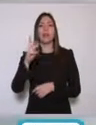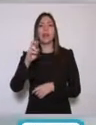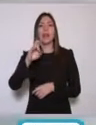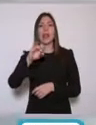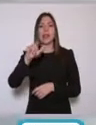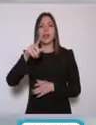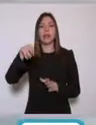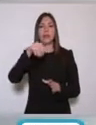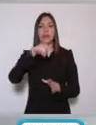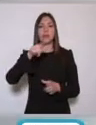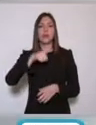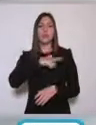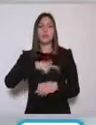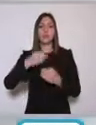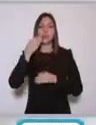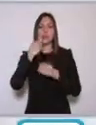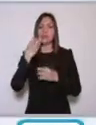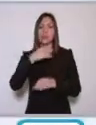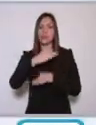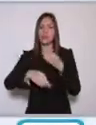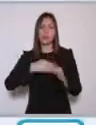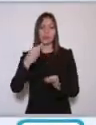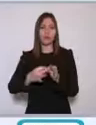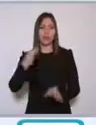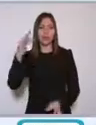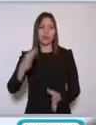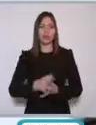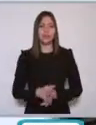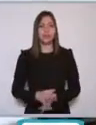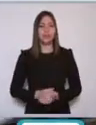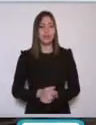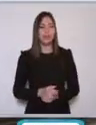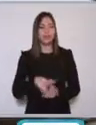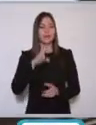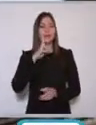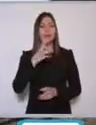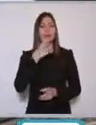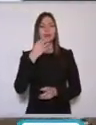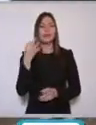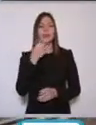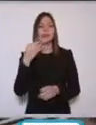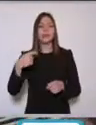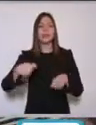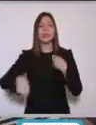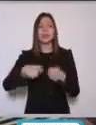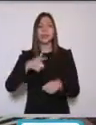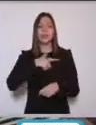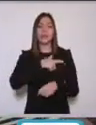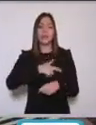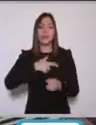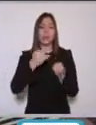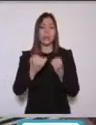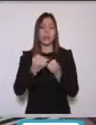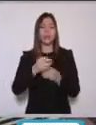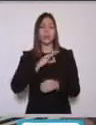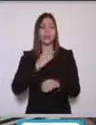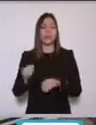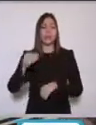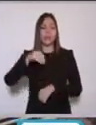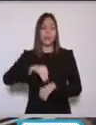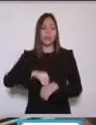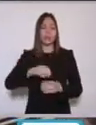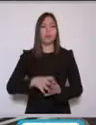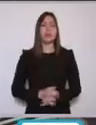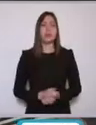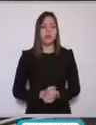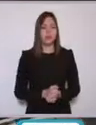para decorar al gusto. Y miren nada más qué delicia. ¡Qué rico! Y ya el chicharrón, También le compañeras, podemos les poner toca a el ustedes. chicharroncito. Por favor, amiga, sí,